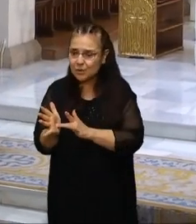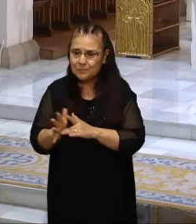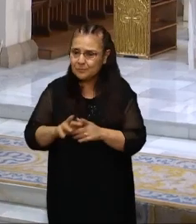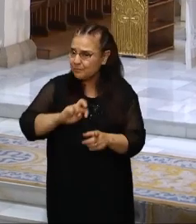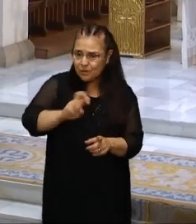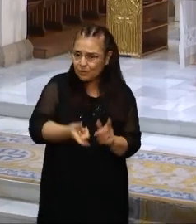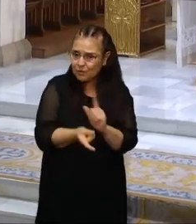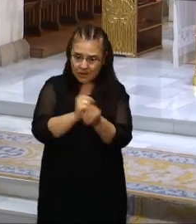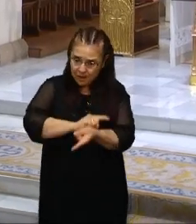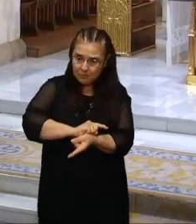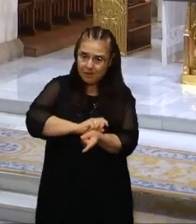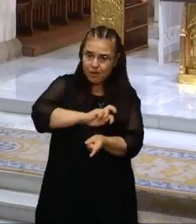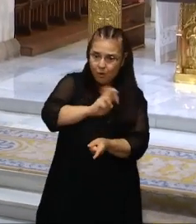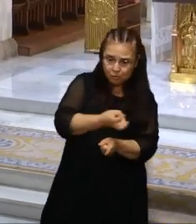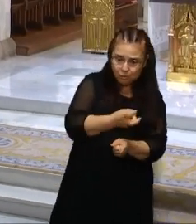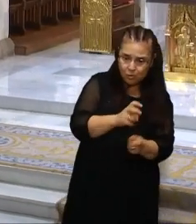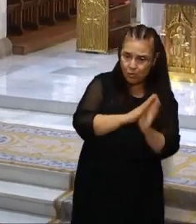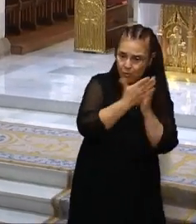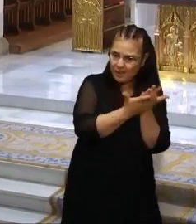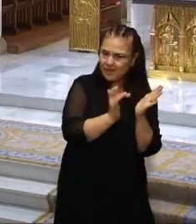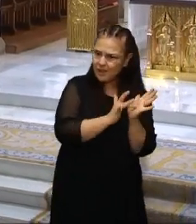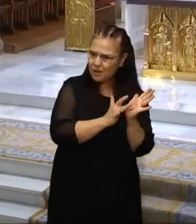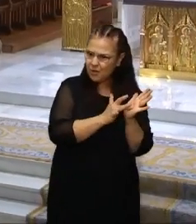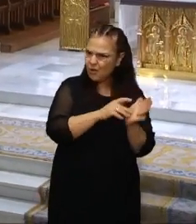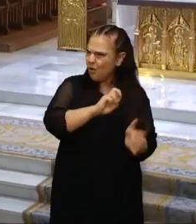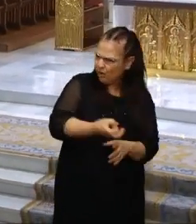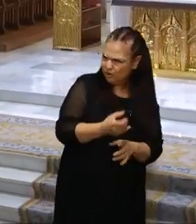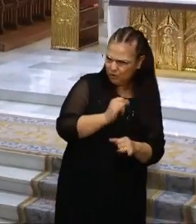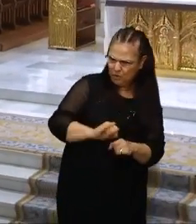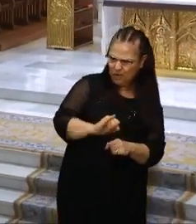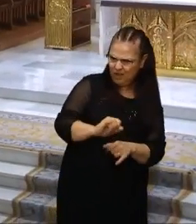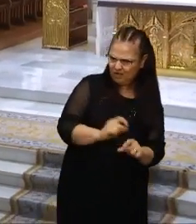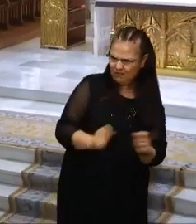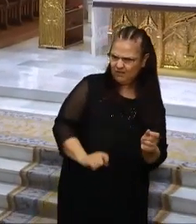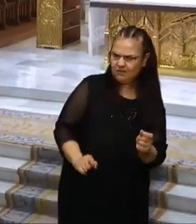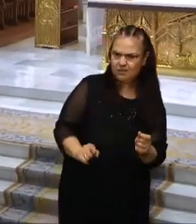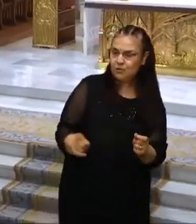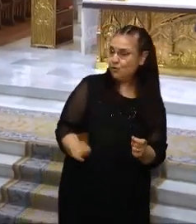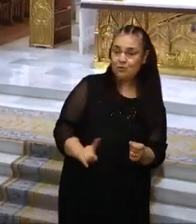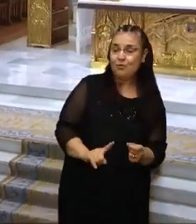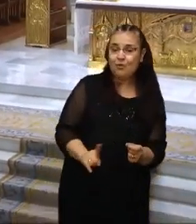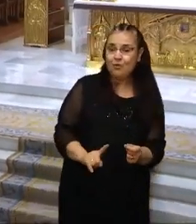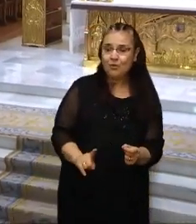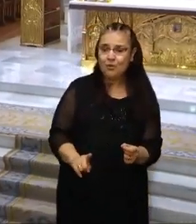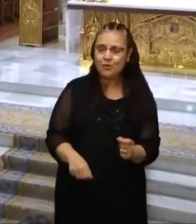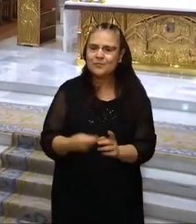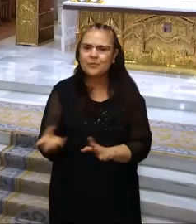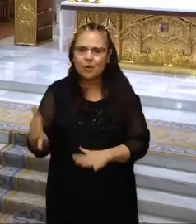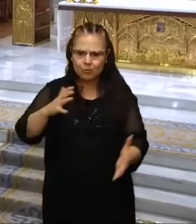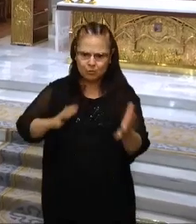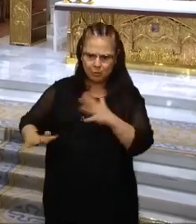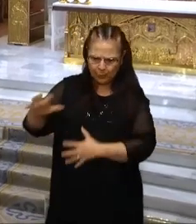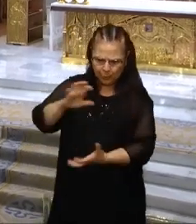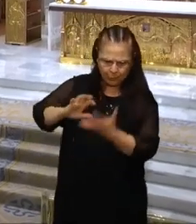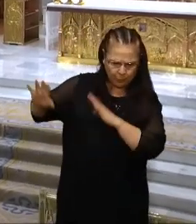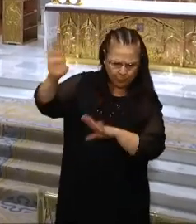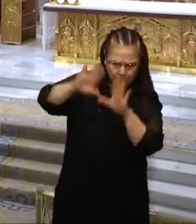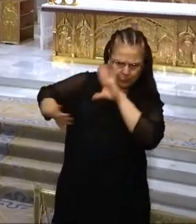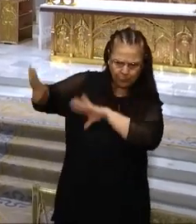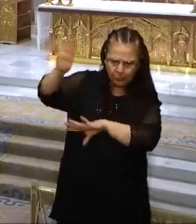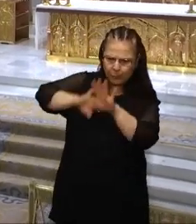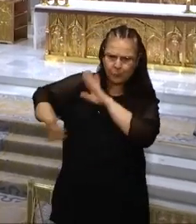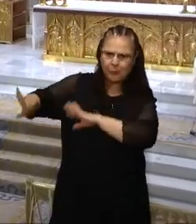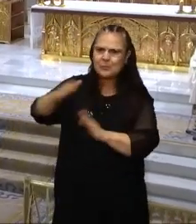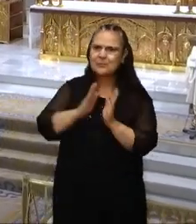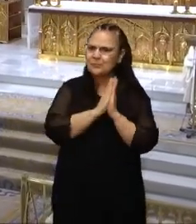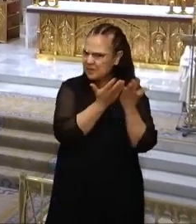evangelio. No es que haya otro evangelio, lo que pasa es que algunos os están turbando y quieren deformar